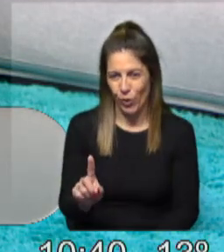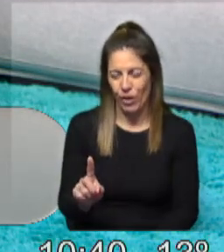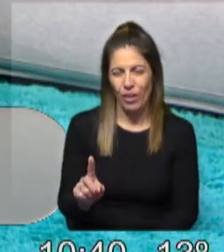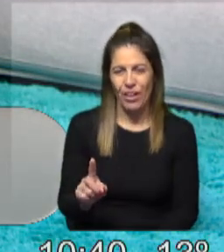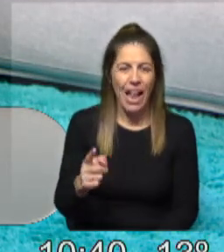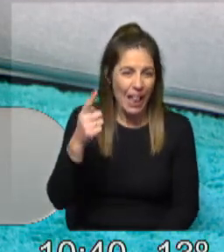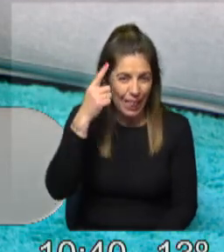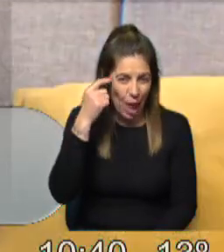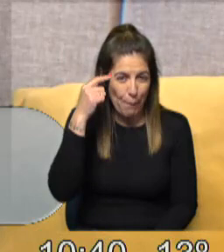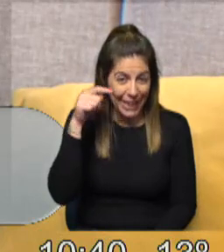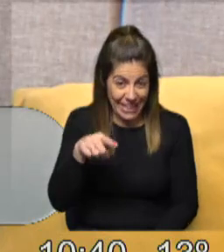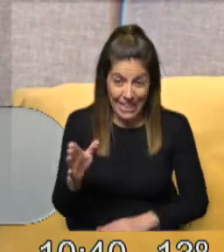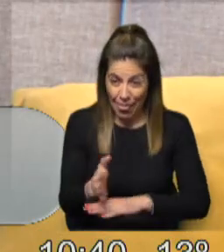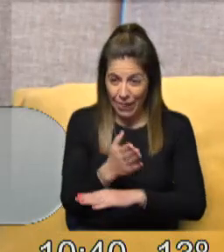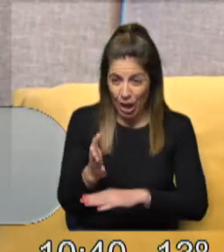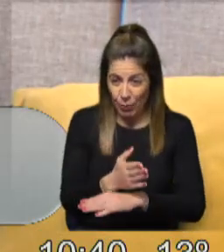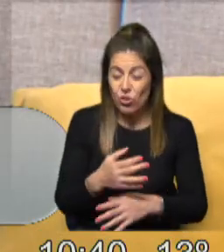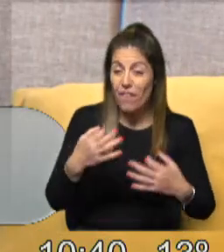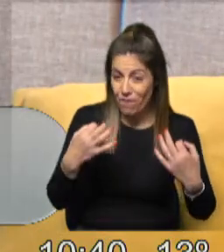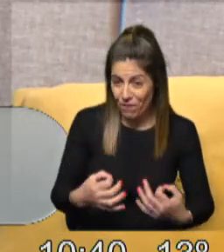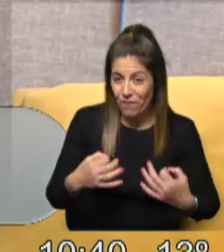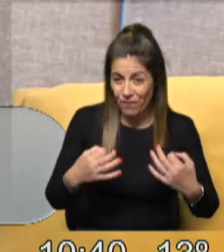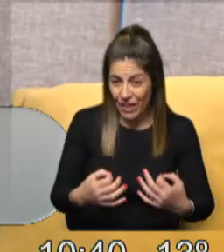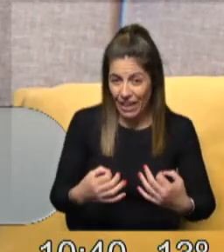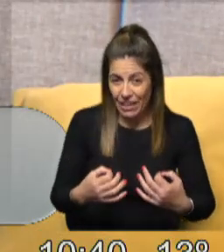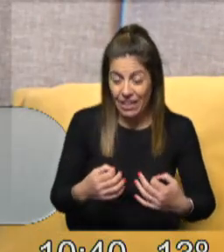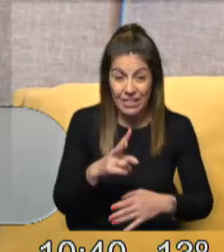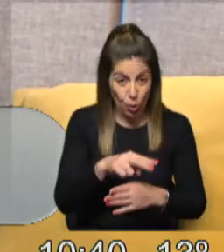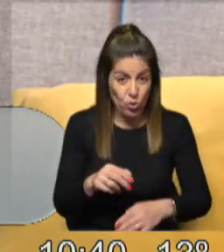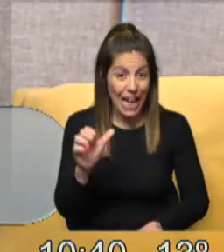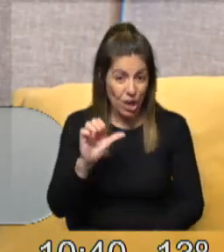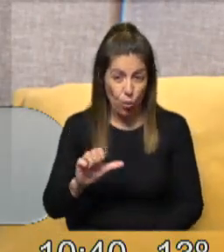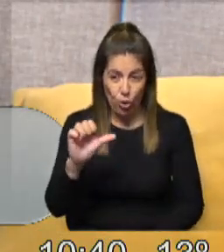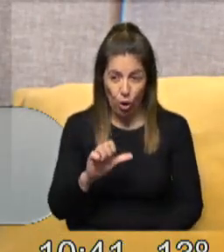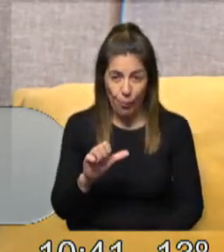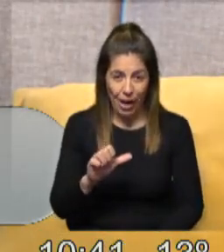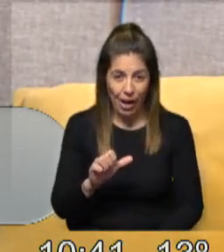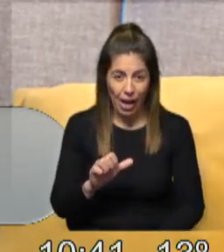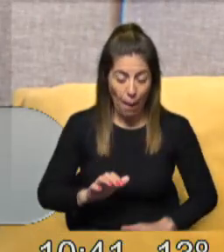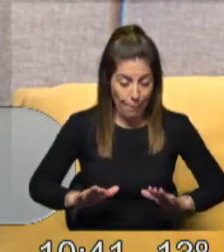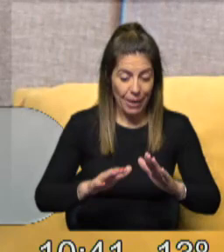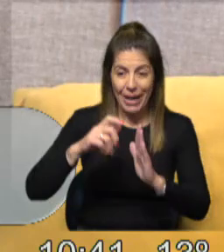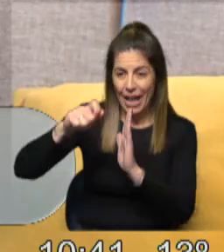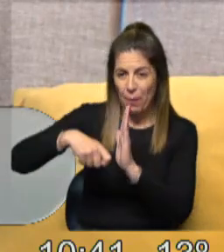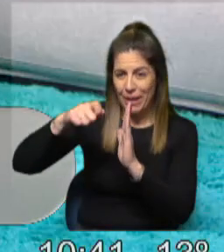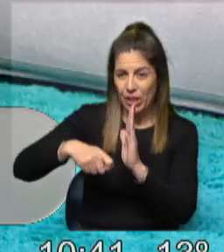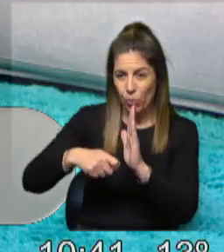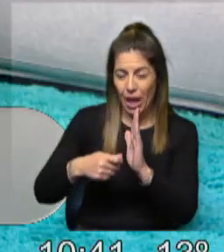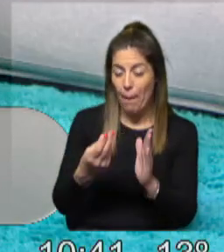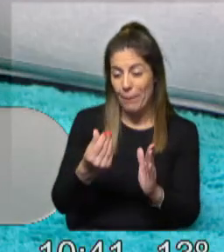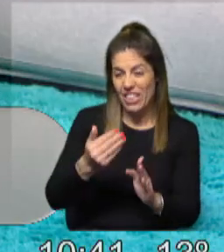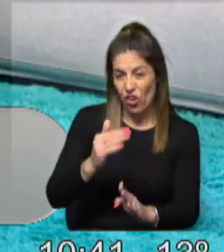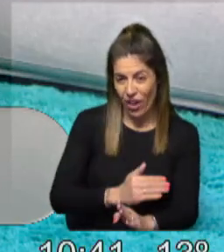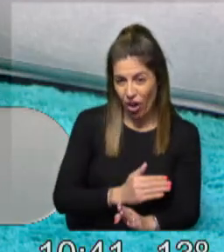experiencia de Orsay Producciones está bárbara, me parece. Se usa mucho en Europa. De armar películas de bajo costo y